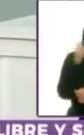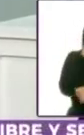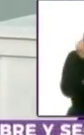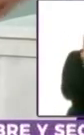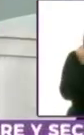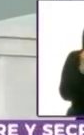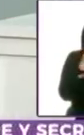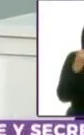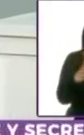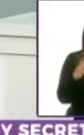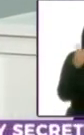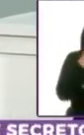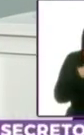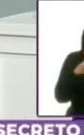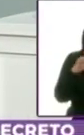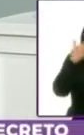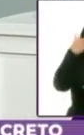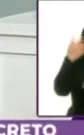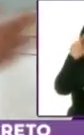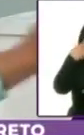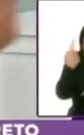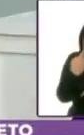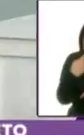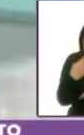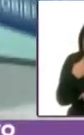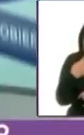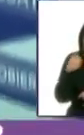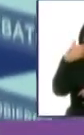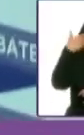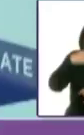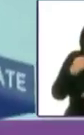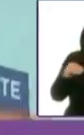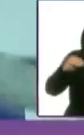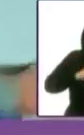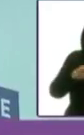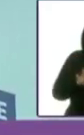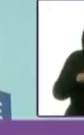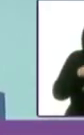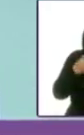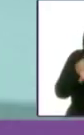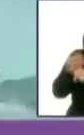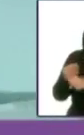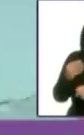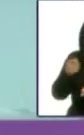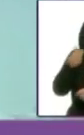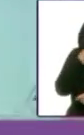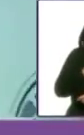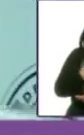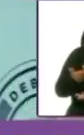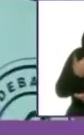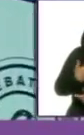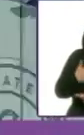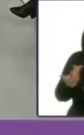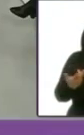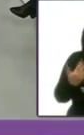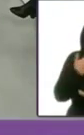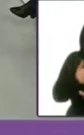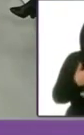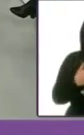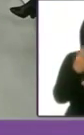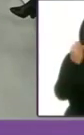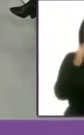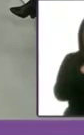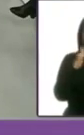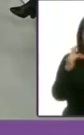pasado identificó a Alfonso Suárez del Real como uno pues de los que formaban parte de esa trama de trata de